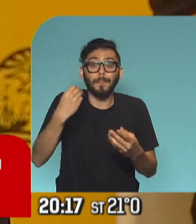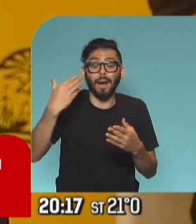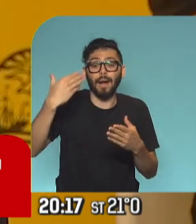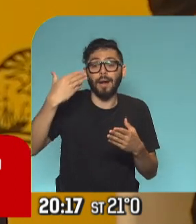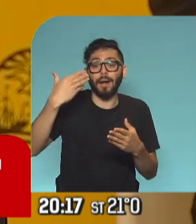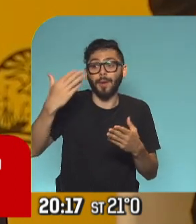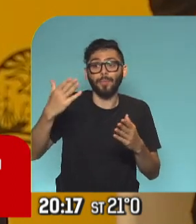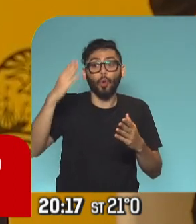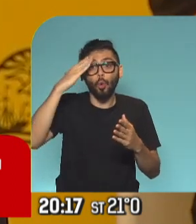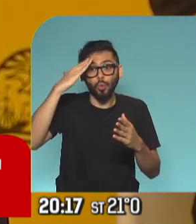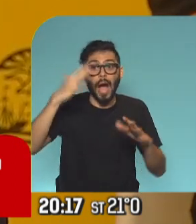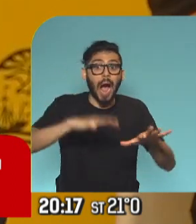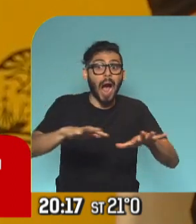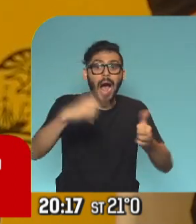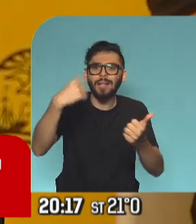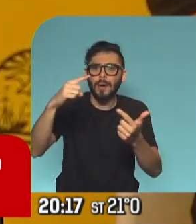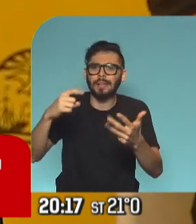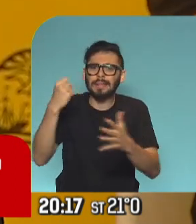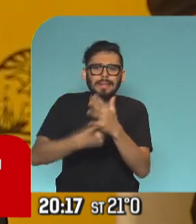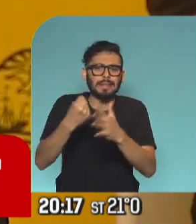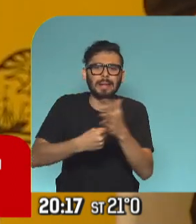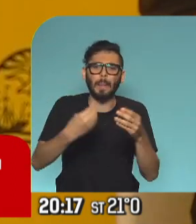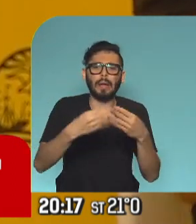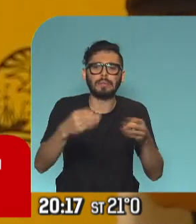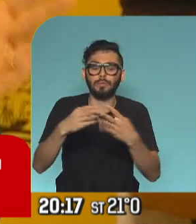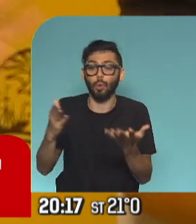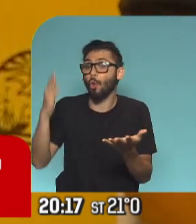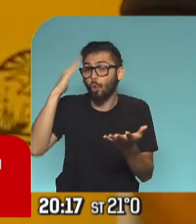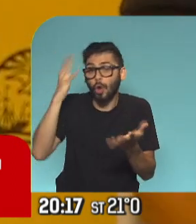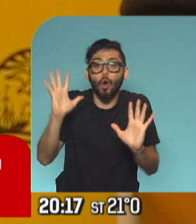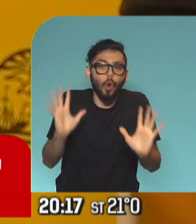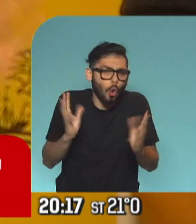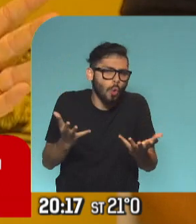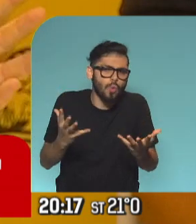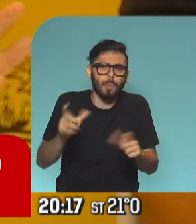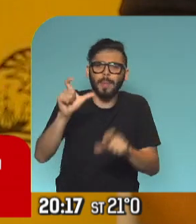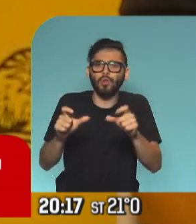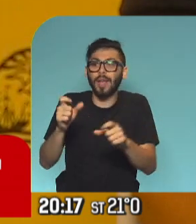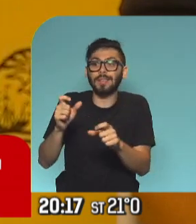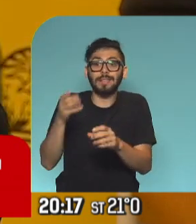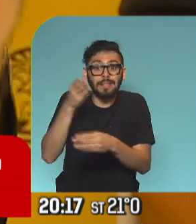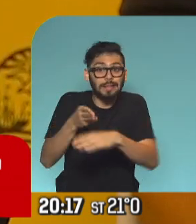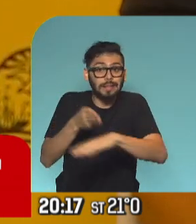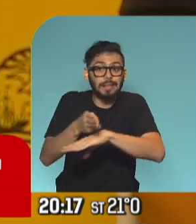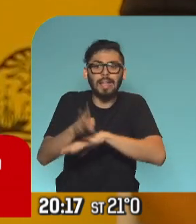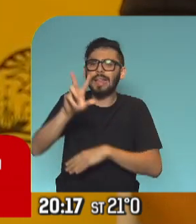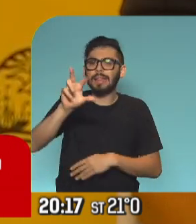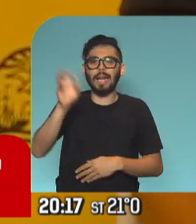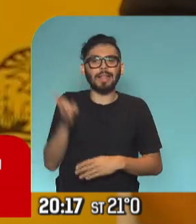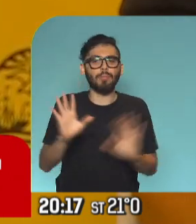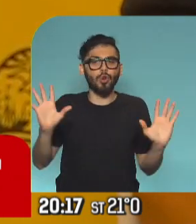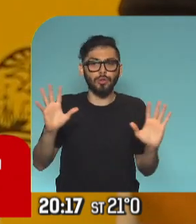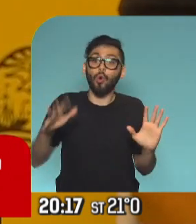actividades culturales lo antes posible. Siempre los espacios culturales con un límite de cantidad de gente del 30% y en espacios